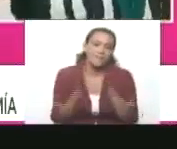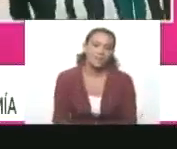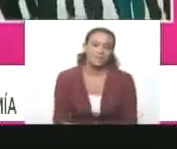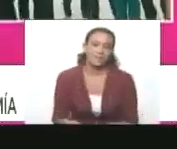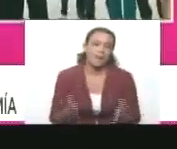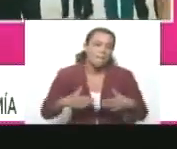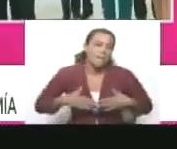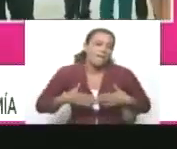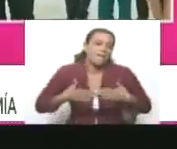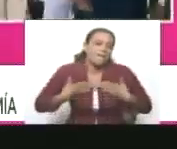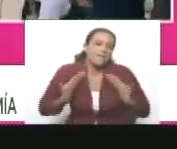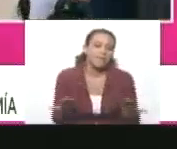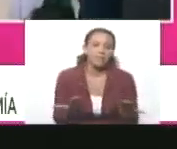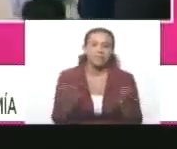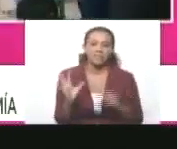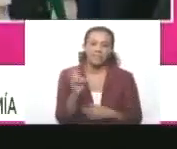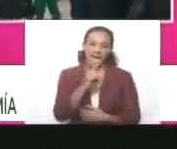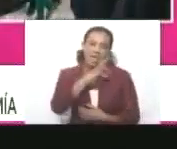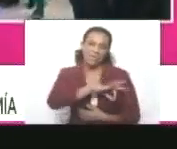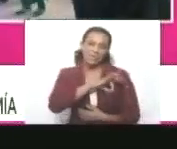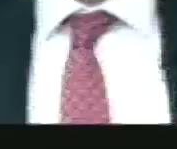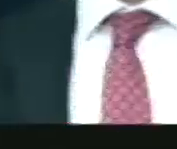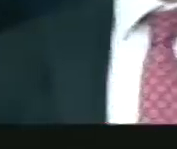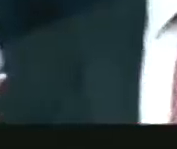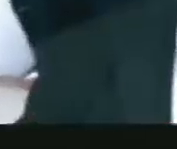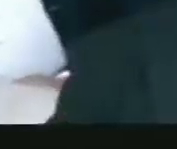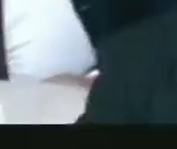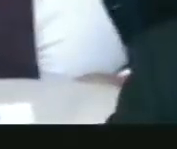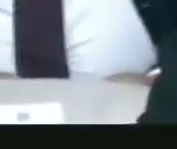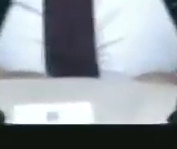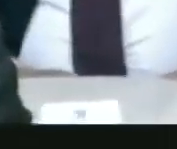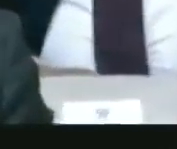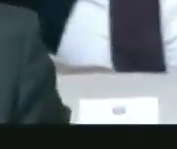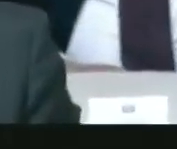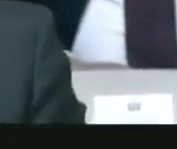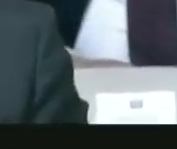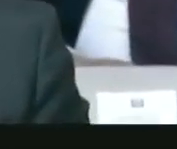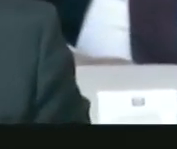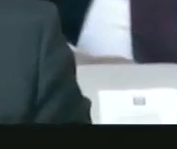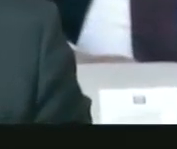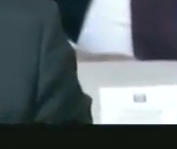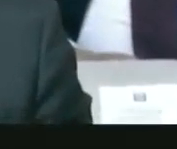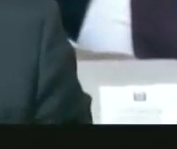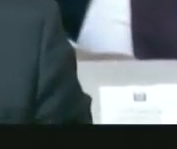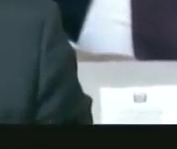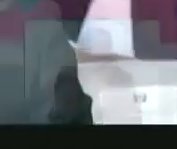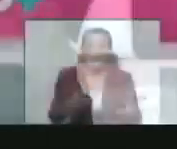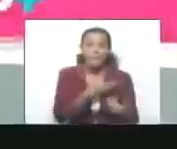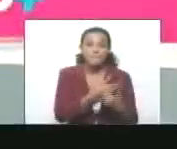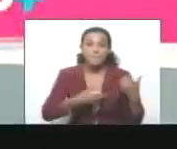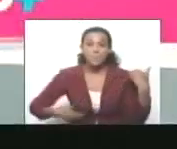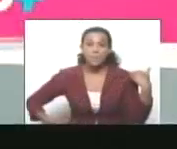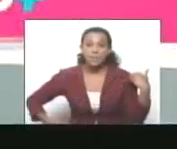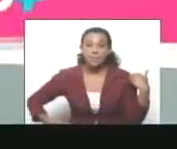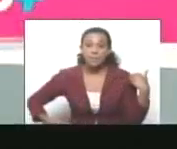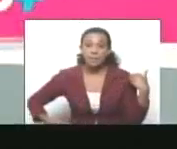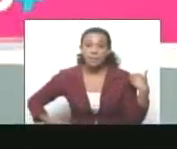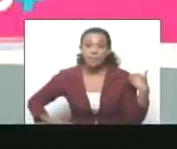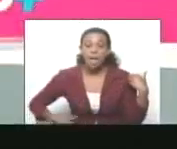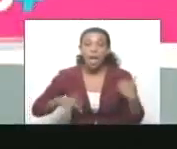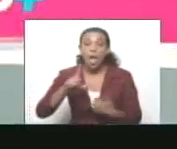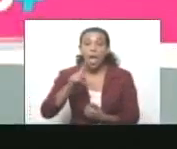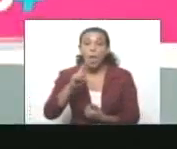y felicidad social del pueblo de Venezuela. También recibí al compañero Luis